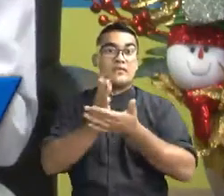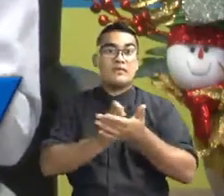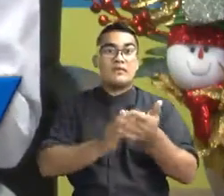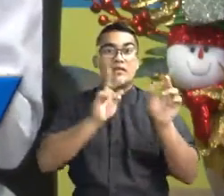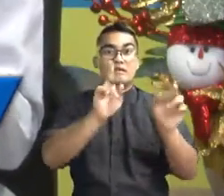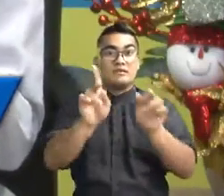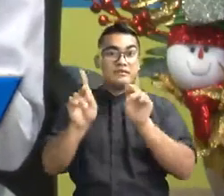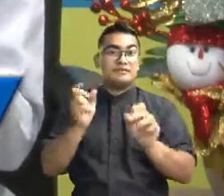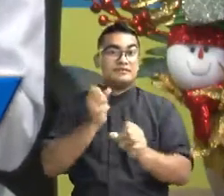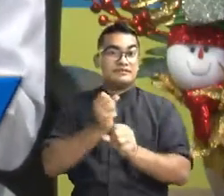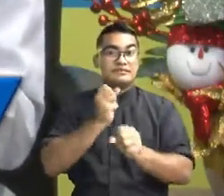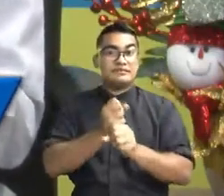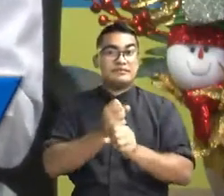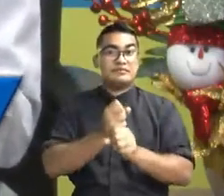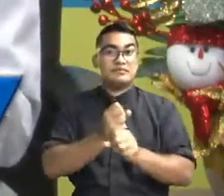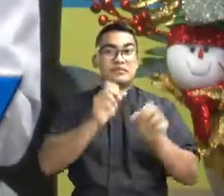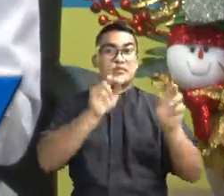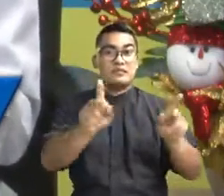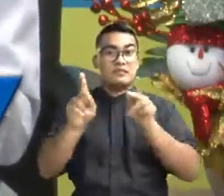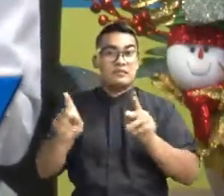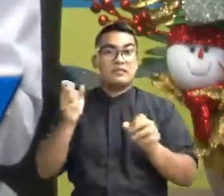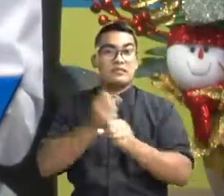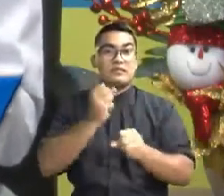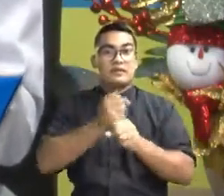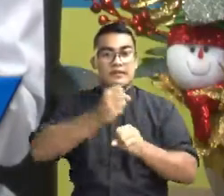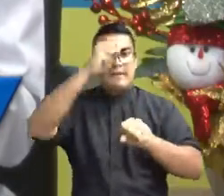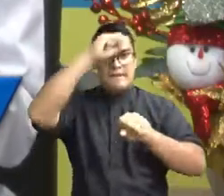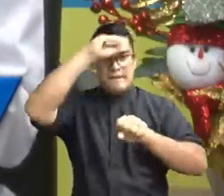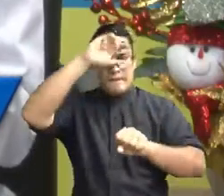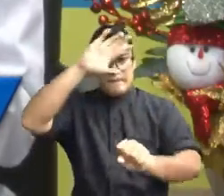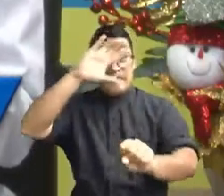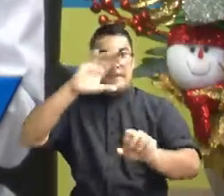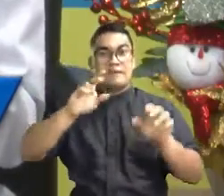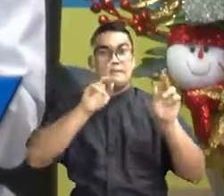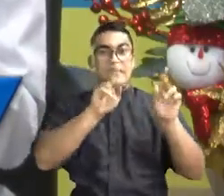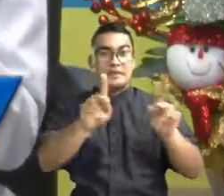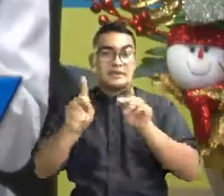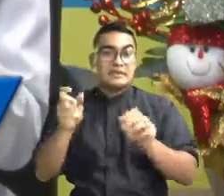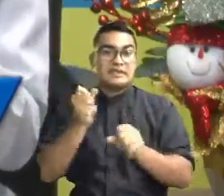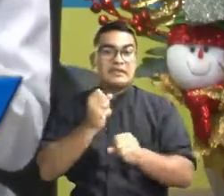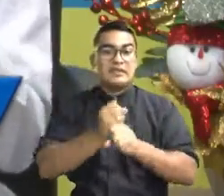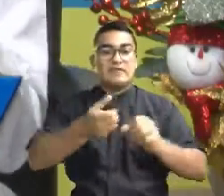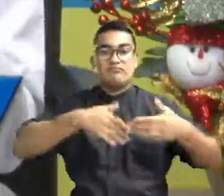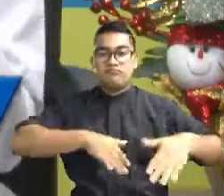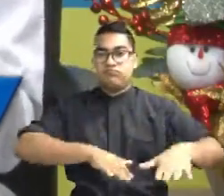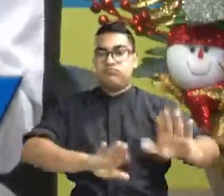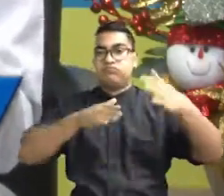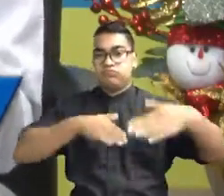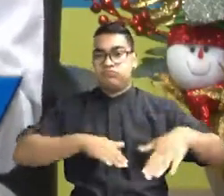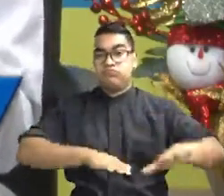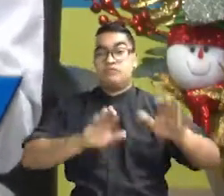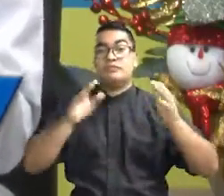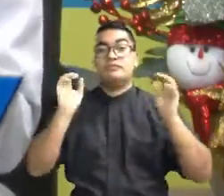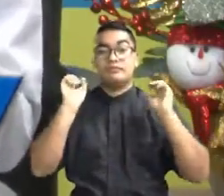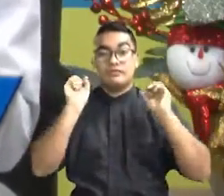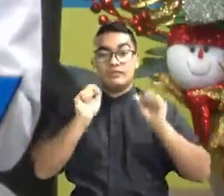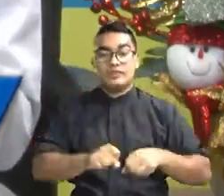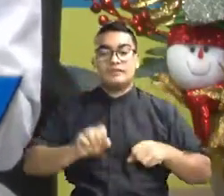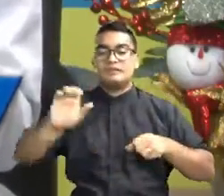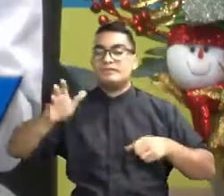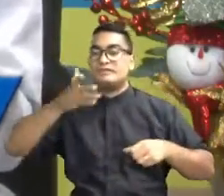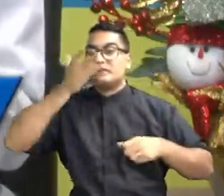como las personas que trabajan en mina o que trabajan en las textileras, que están expuestas a las